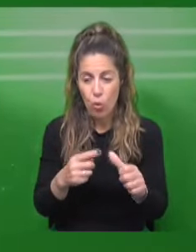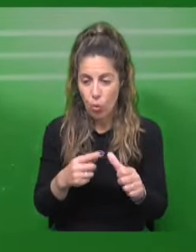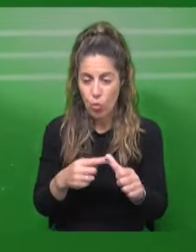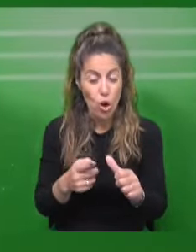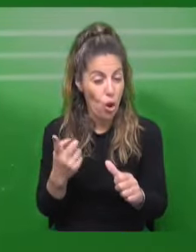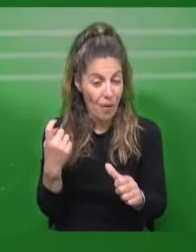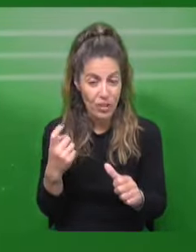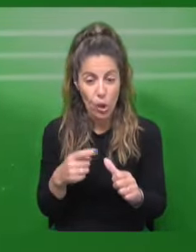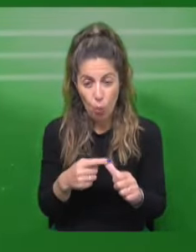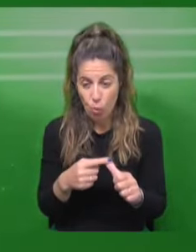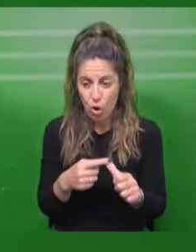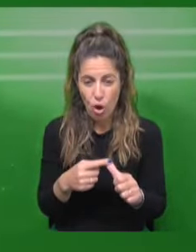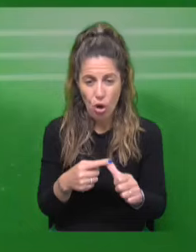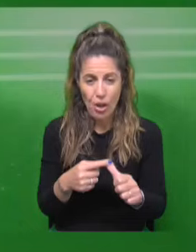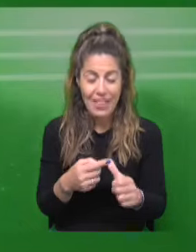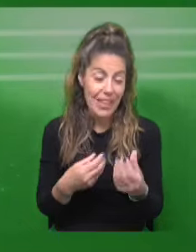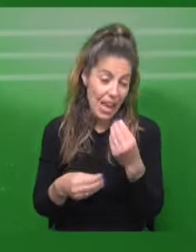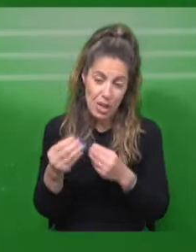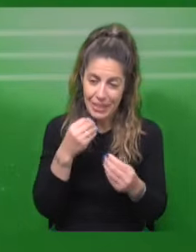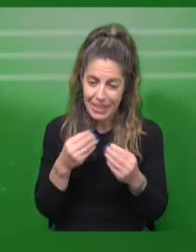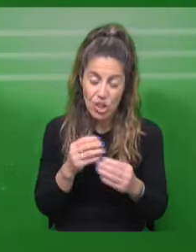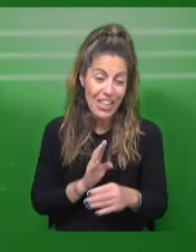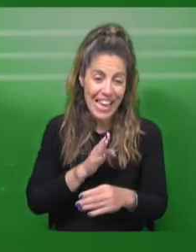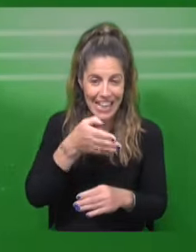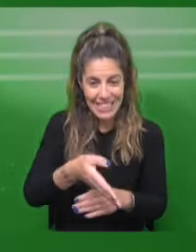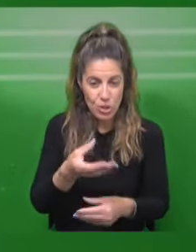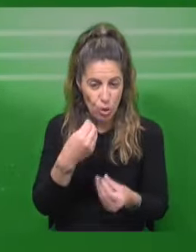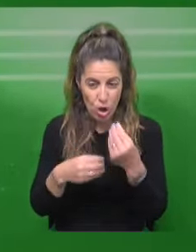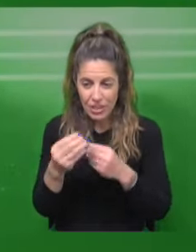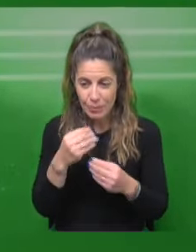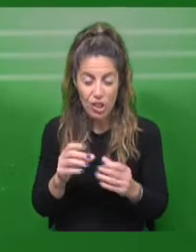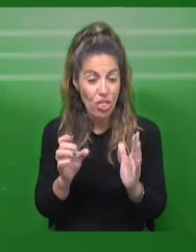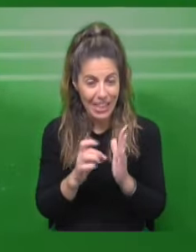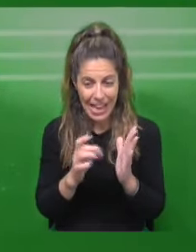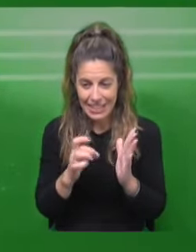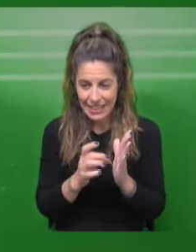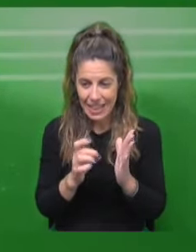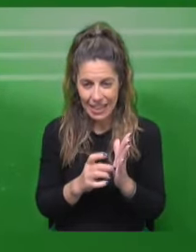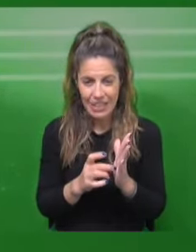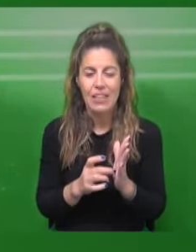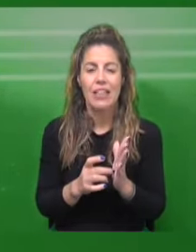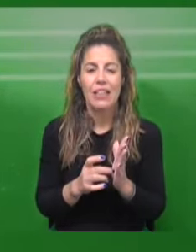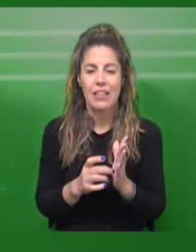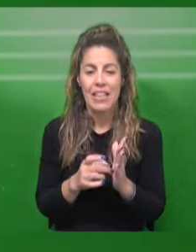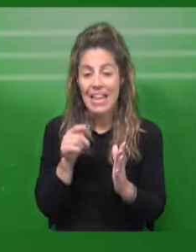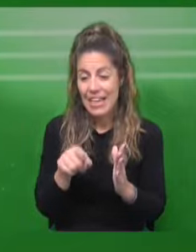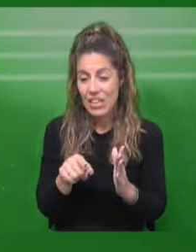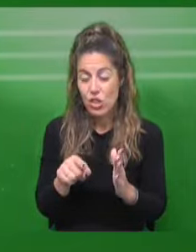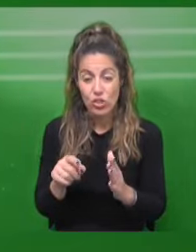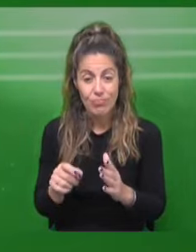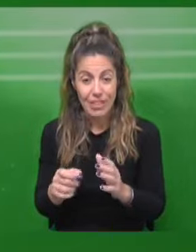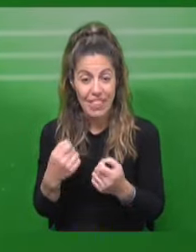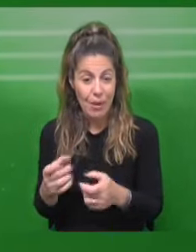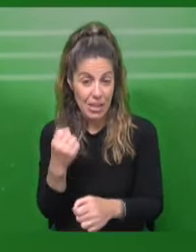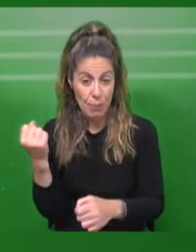más fuertes uno el de la alimentación y el acceso a los alimentos de calidad este ellos jerarquiza mucho la